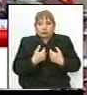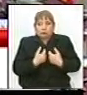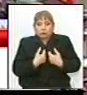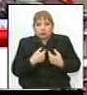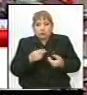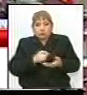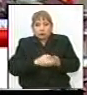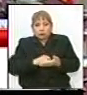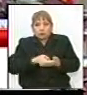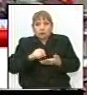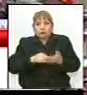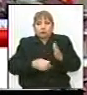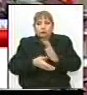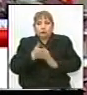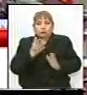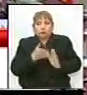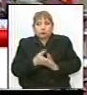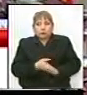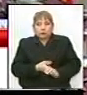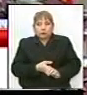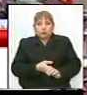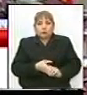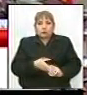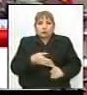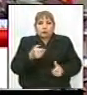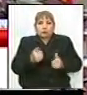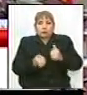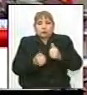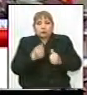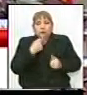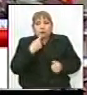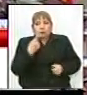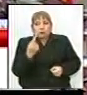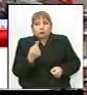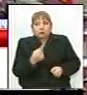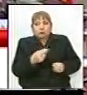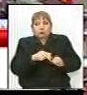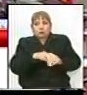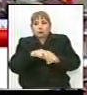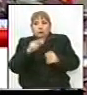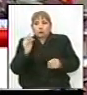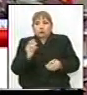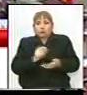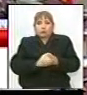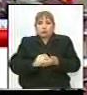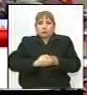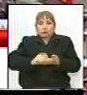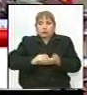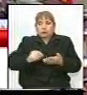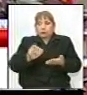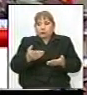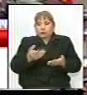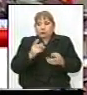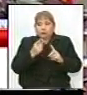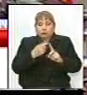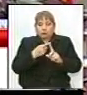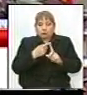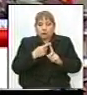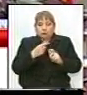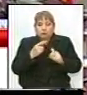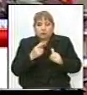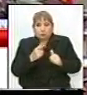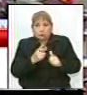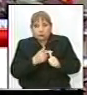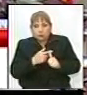inscripción de forma fraudulenta, ¿de cuál sería el proceso para retirarle dicha inscripción? Tema número uno.